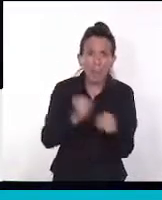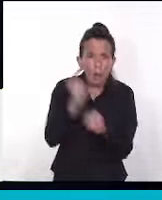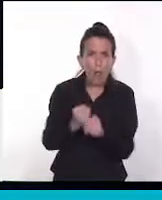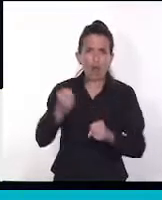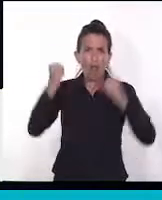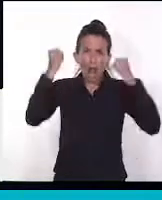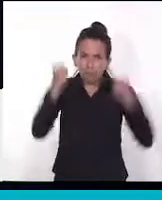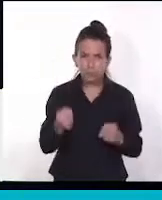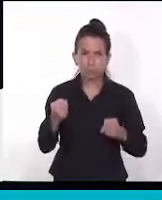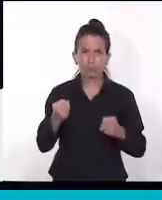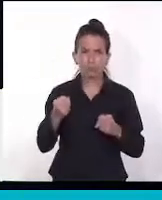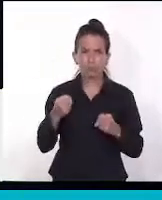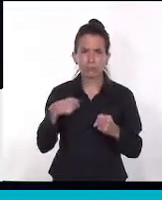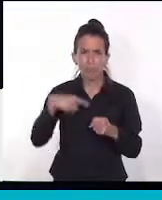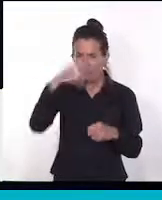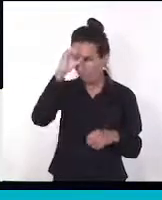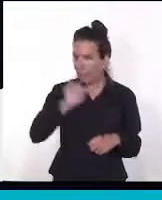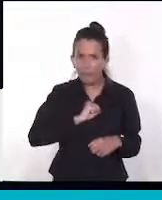Ahora, dicho esto,